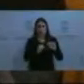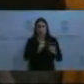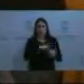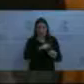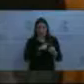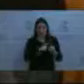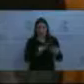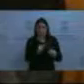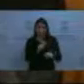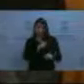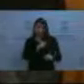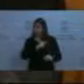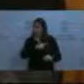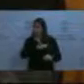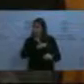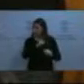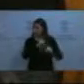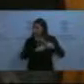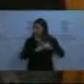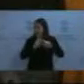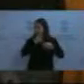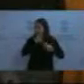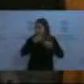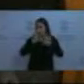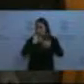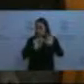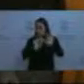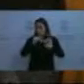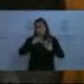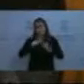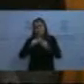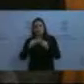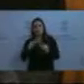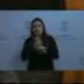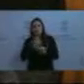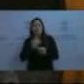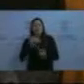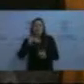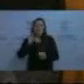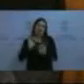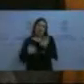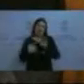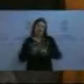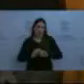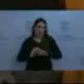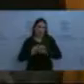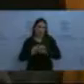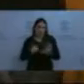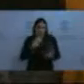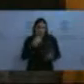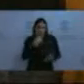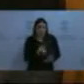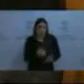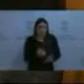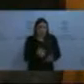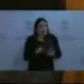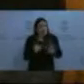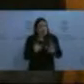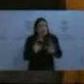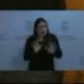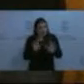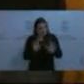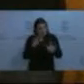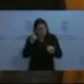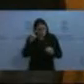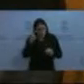España la media es del 28%, en Asturias es del 13%. Y todo esto lo digo a pesar, y